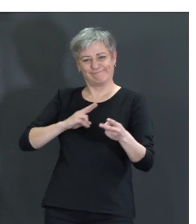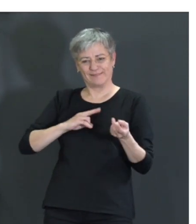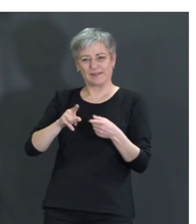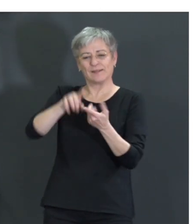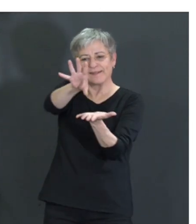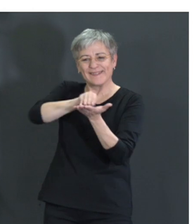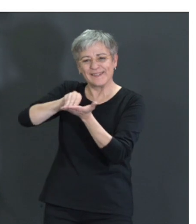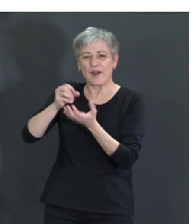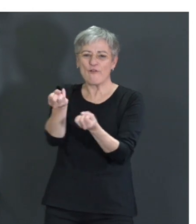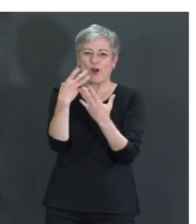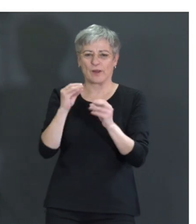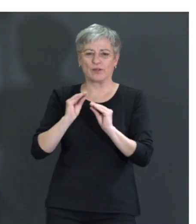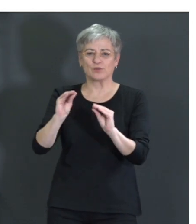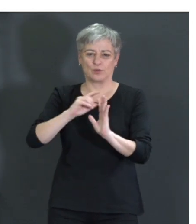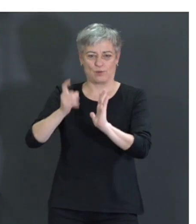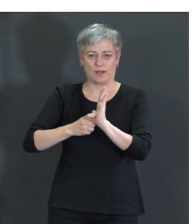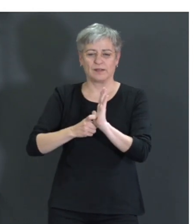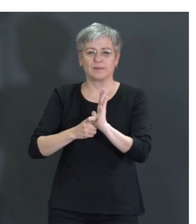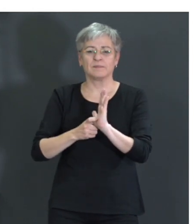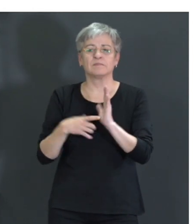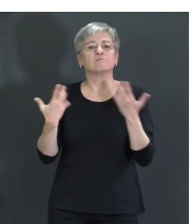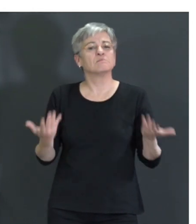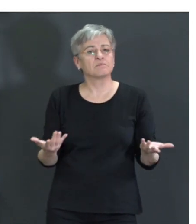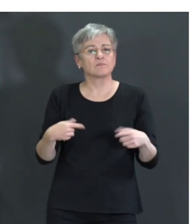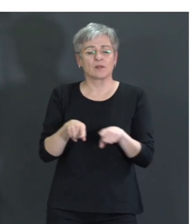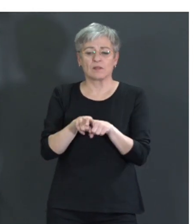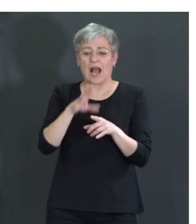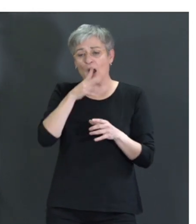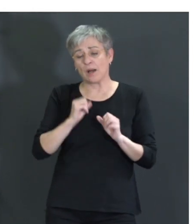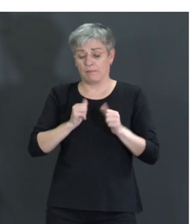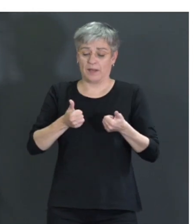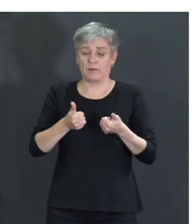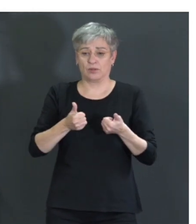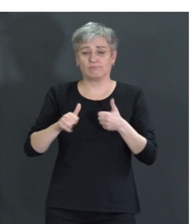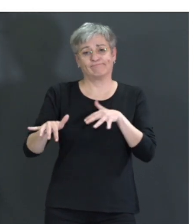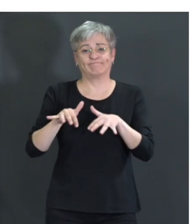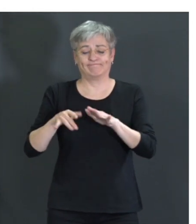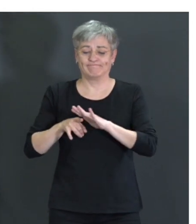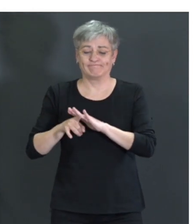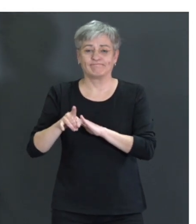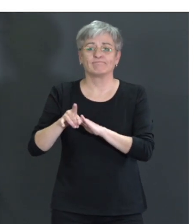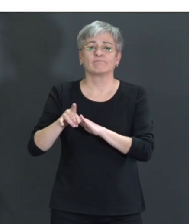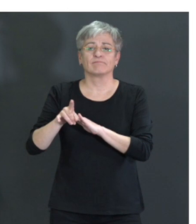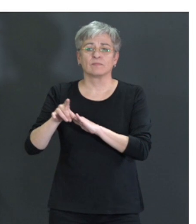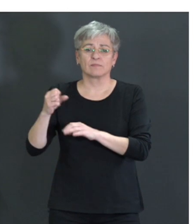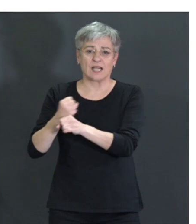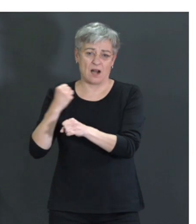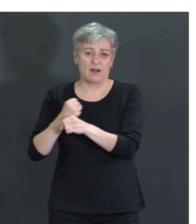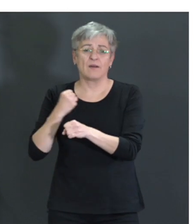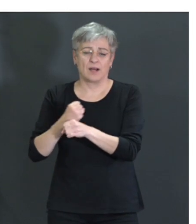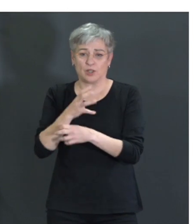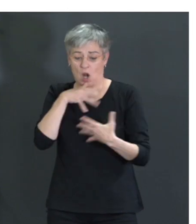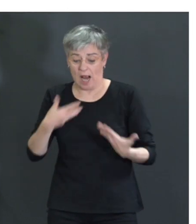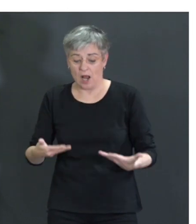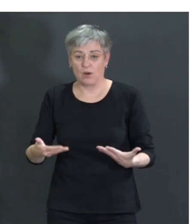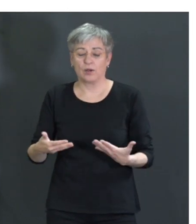recoger esa información. Son algunas de las líneas de trabajo que ahora mismo tenemos abierta. Y